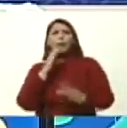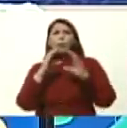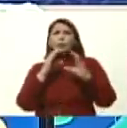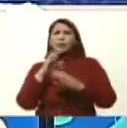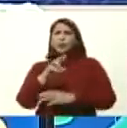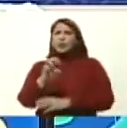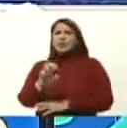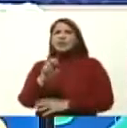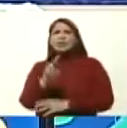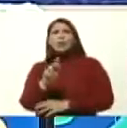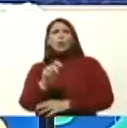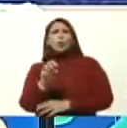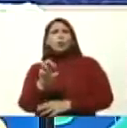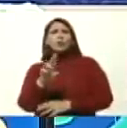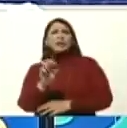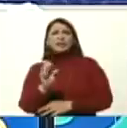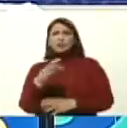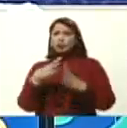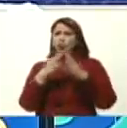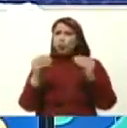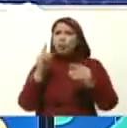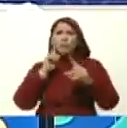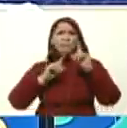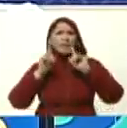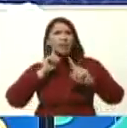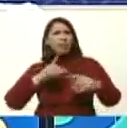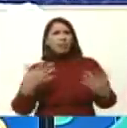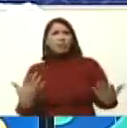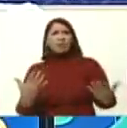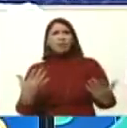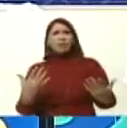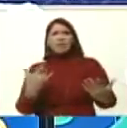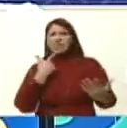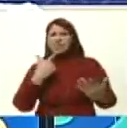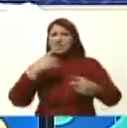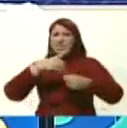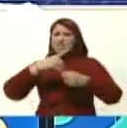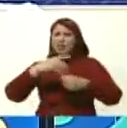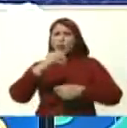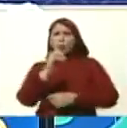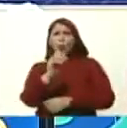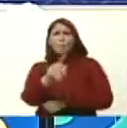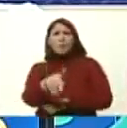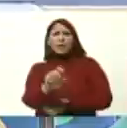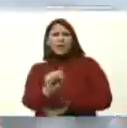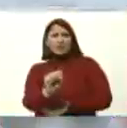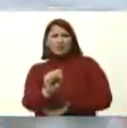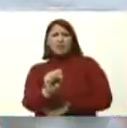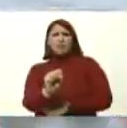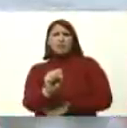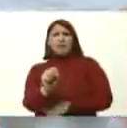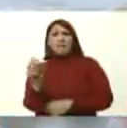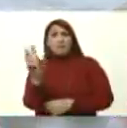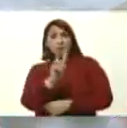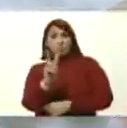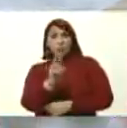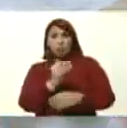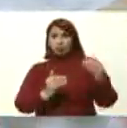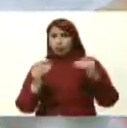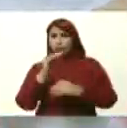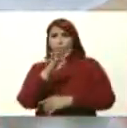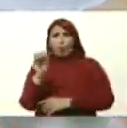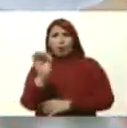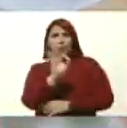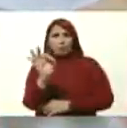Reuters, todas mienten. Mienten y toman un dato de la OPS. Venezuela llegamos al 40%